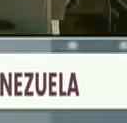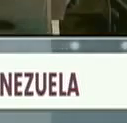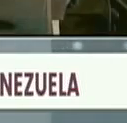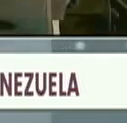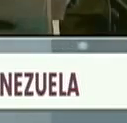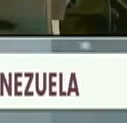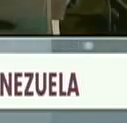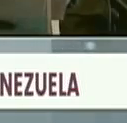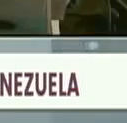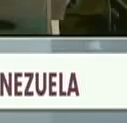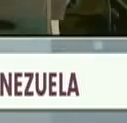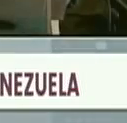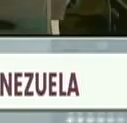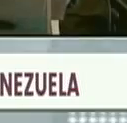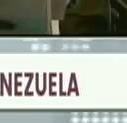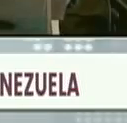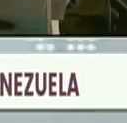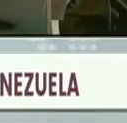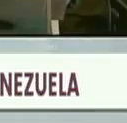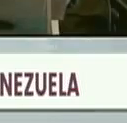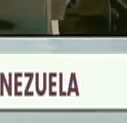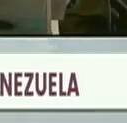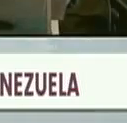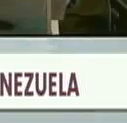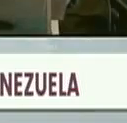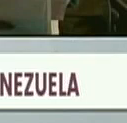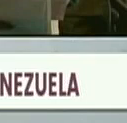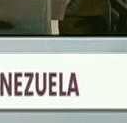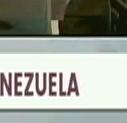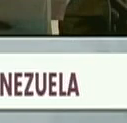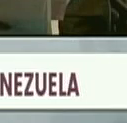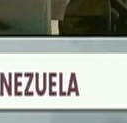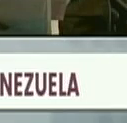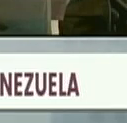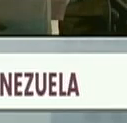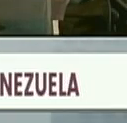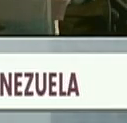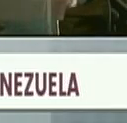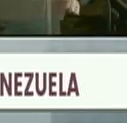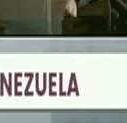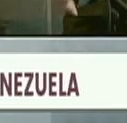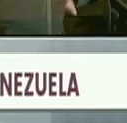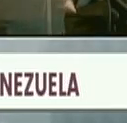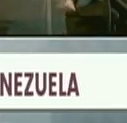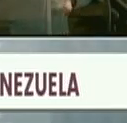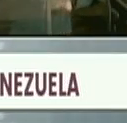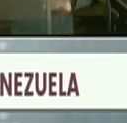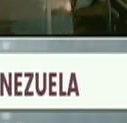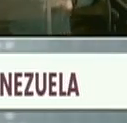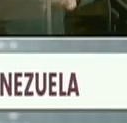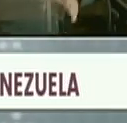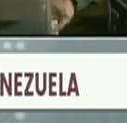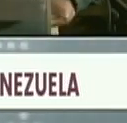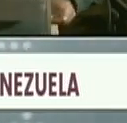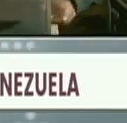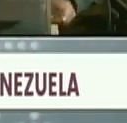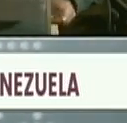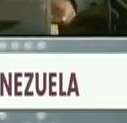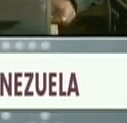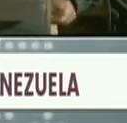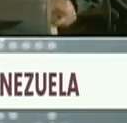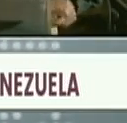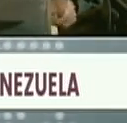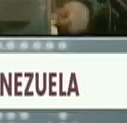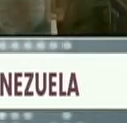moral patriótica nacionalista venezolanista precisamente saliendo al paso en el combate integral de la patria de